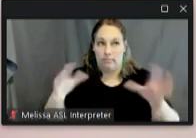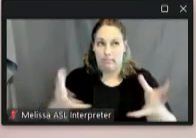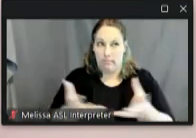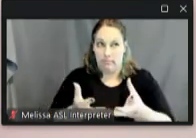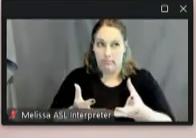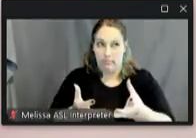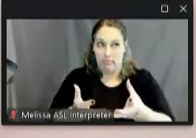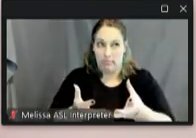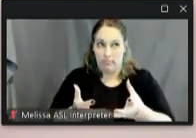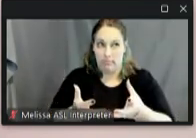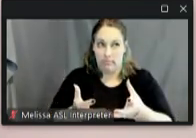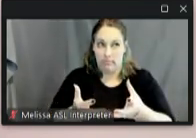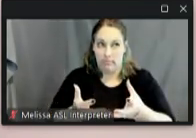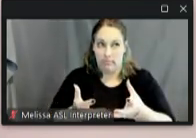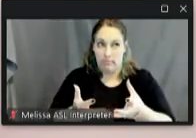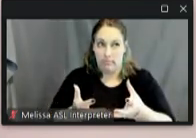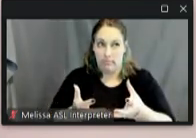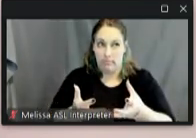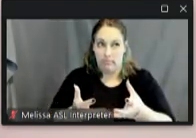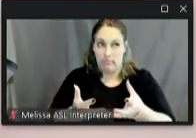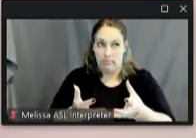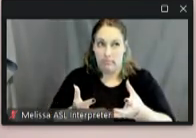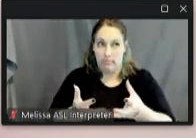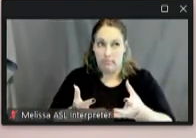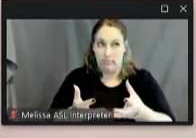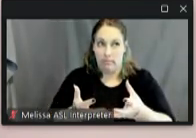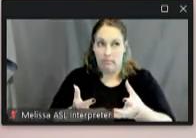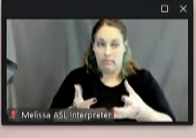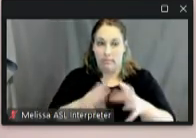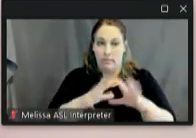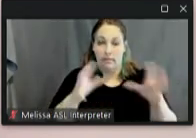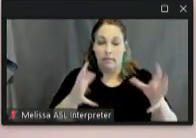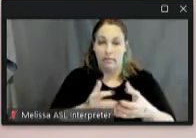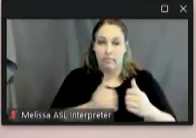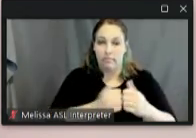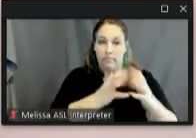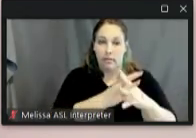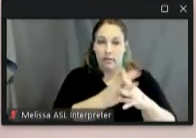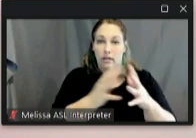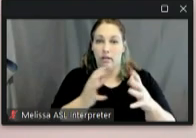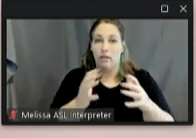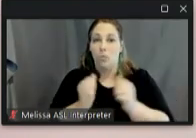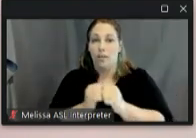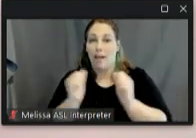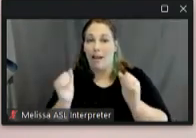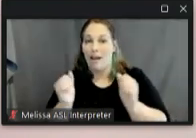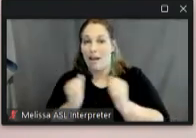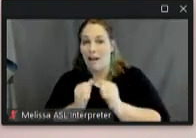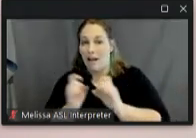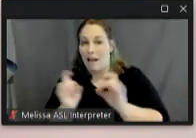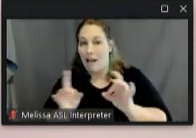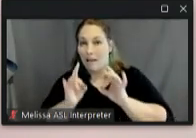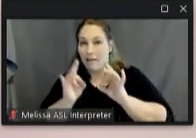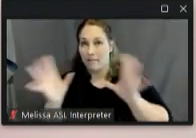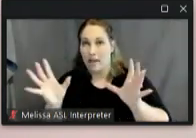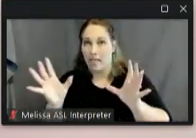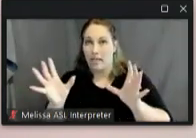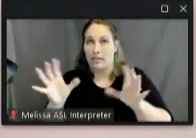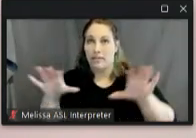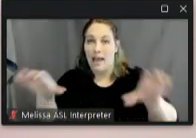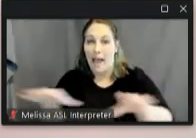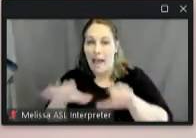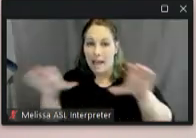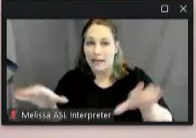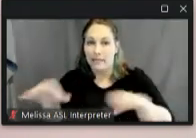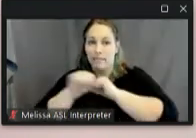el marco de la campaña 16 días de activismo contra la no violencia hacia las mujeres. Asimismo, la presidenta Xiomara Castro,